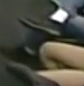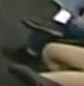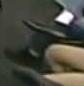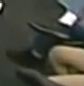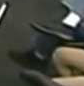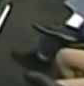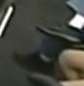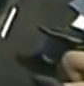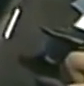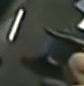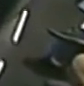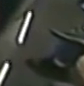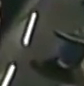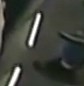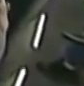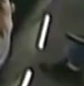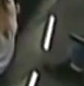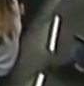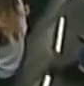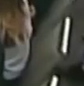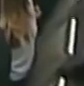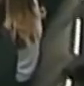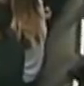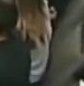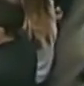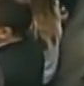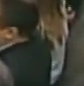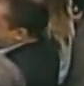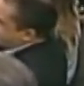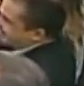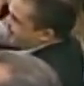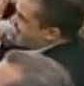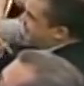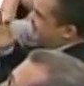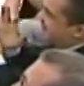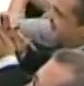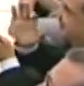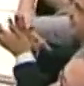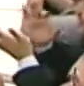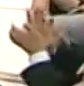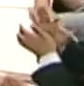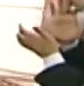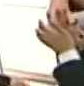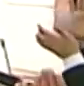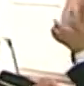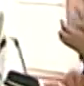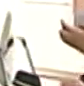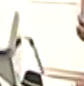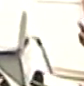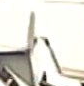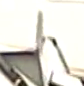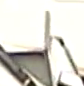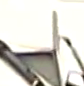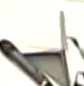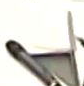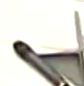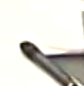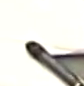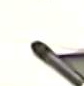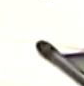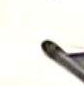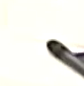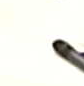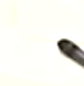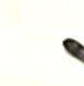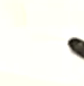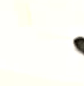octubre 2019. Vienen las Navidades y vienen buenas. Saludo a toda nuestra